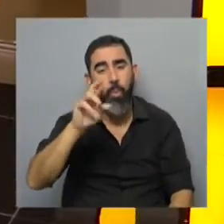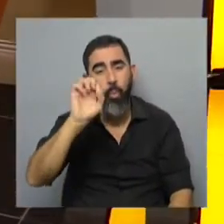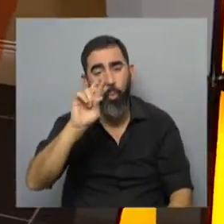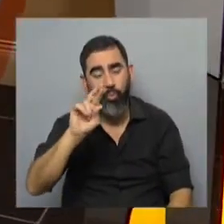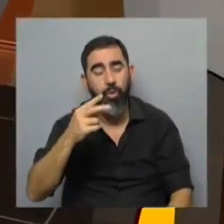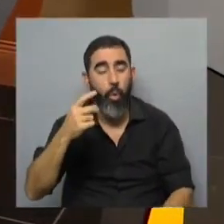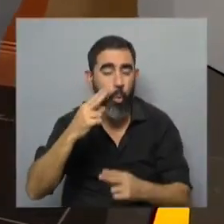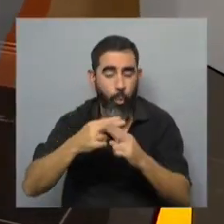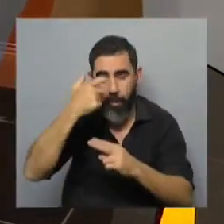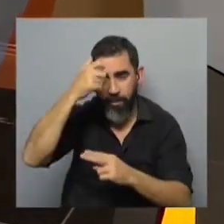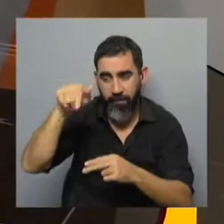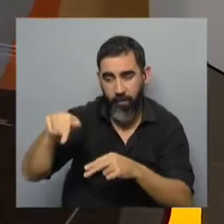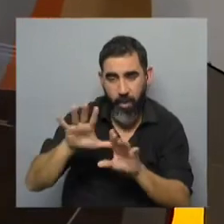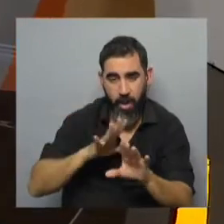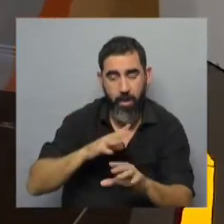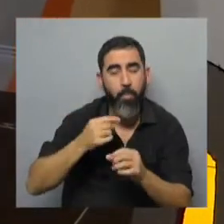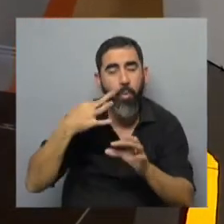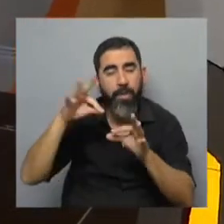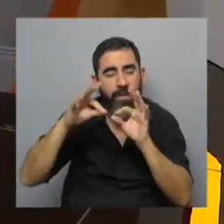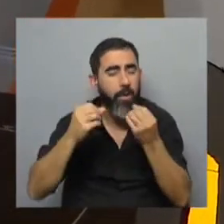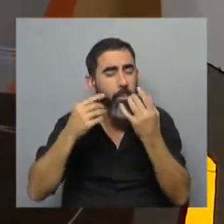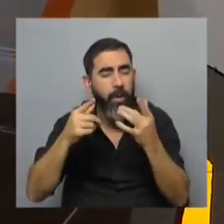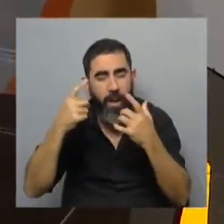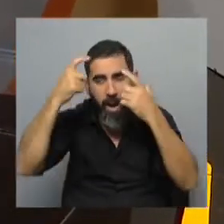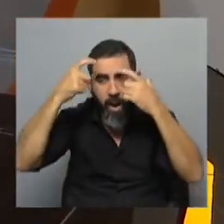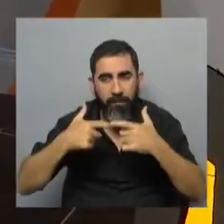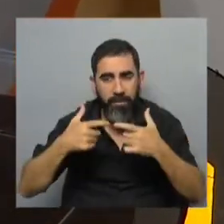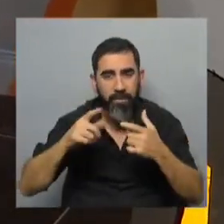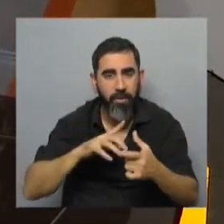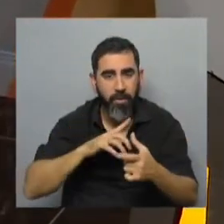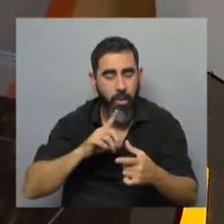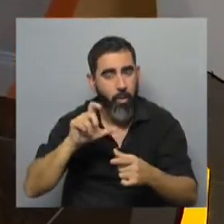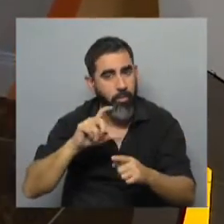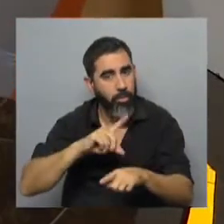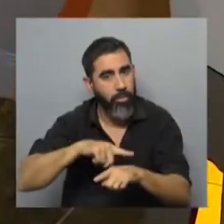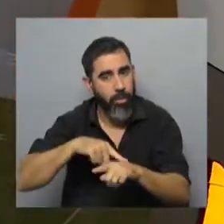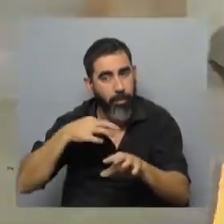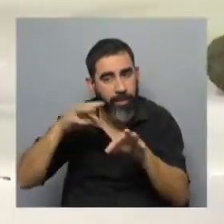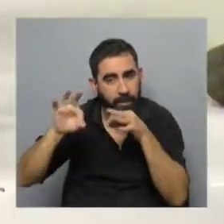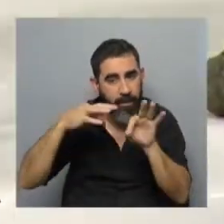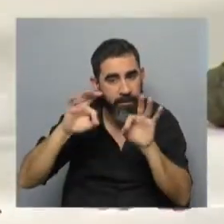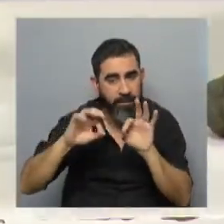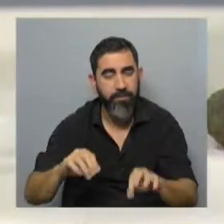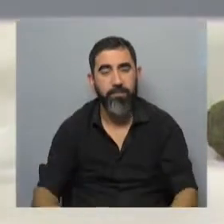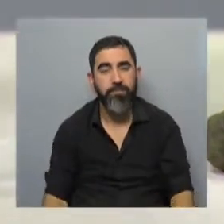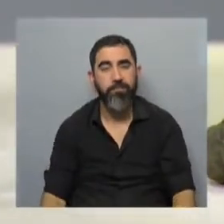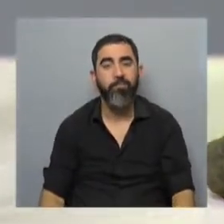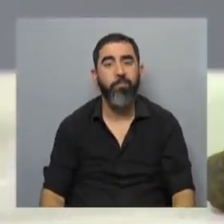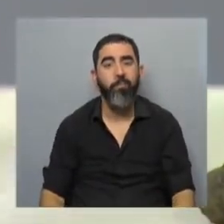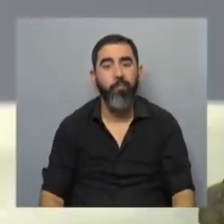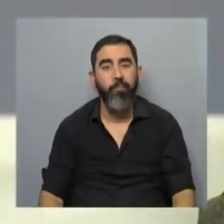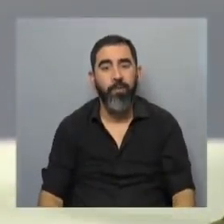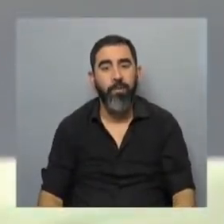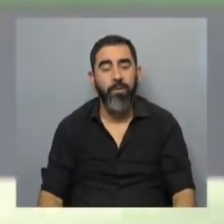qué le diste detalle? ¿Por qué dijiste, bueno, me voy a concentrar en una cabeza que te va a llevar sin duda mucho más detalle por el tamaño, ¿no? Claro,